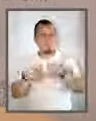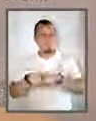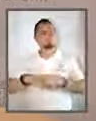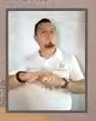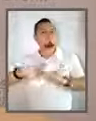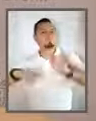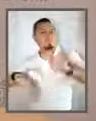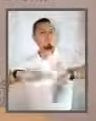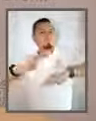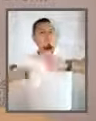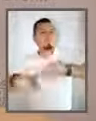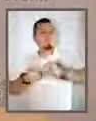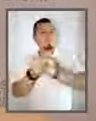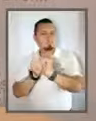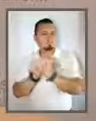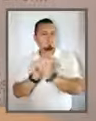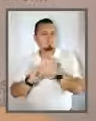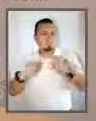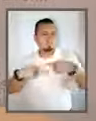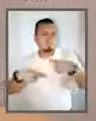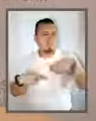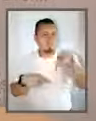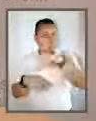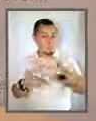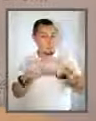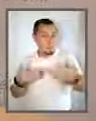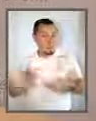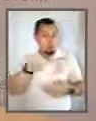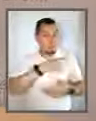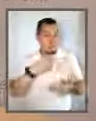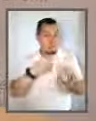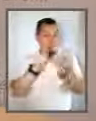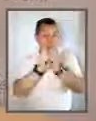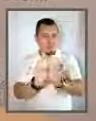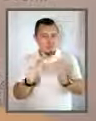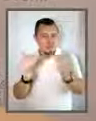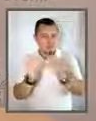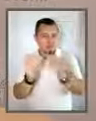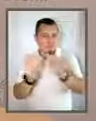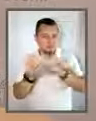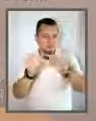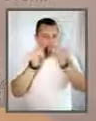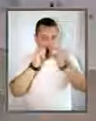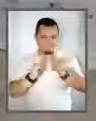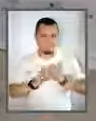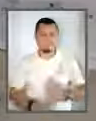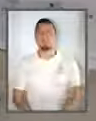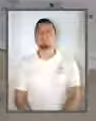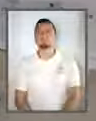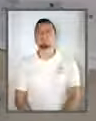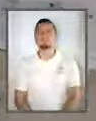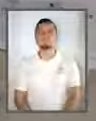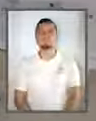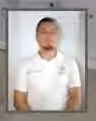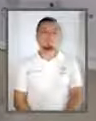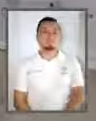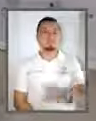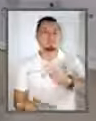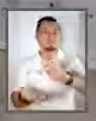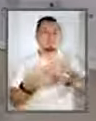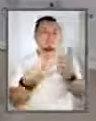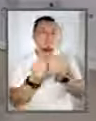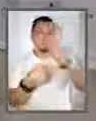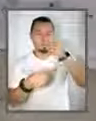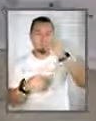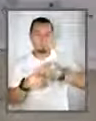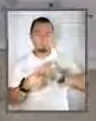también, y este es el momento de quédate en casa. Muchas gracias. Muchas gracias, señor secretario de